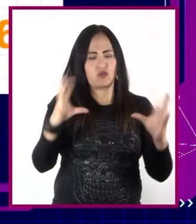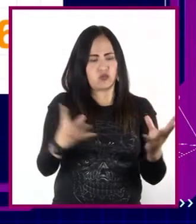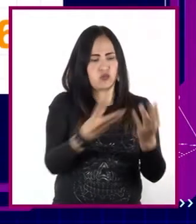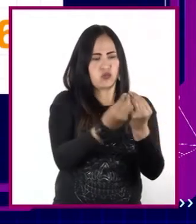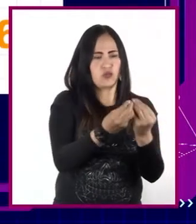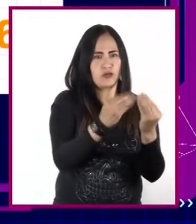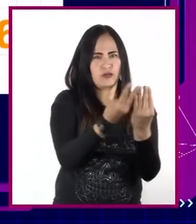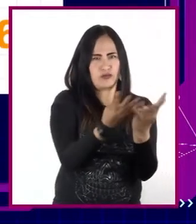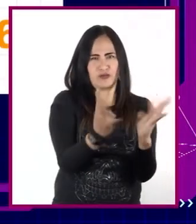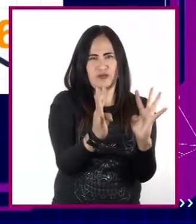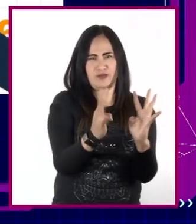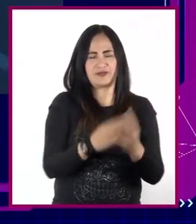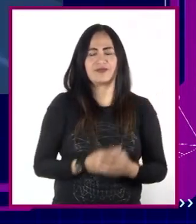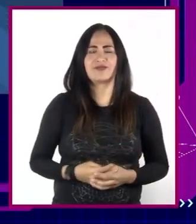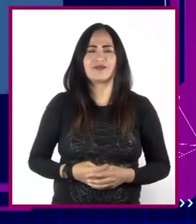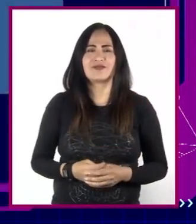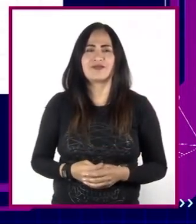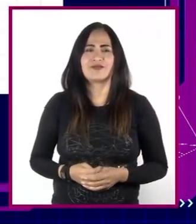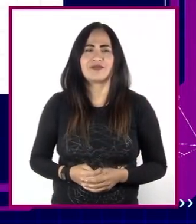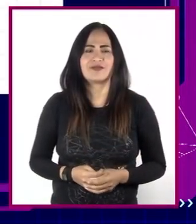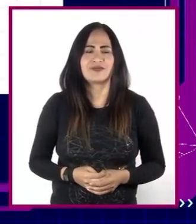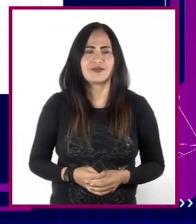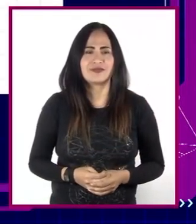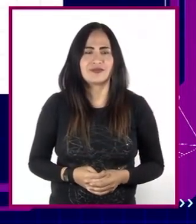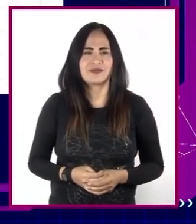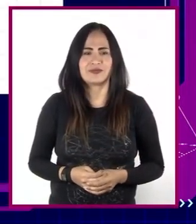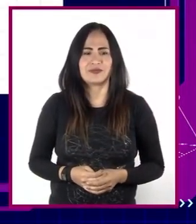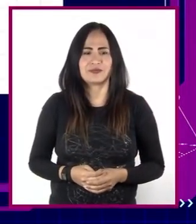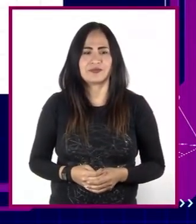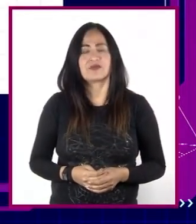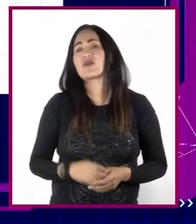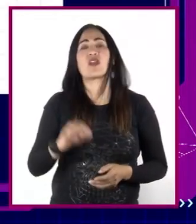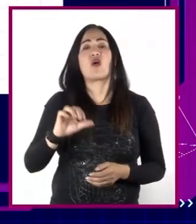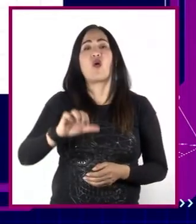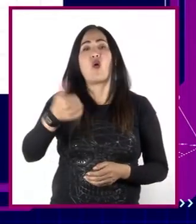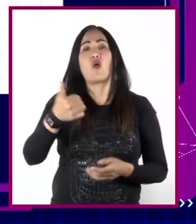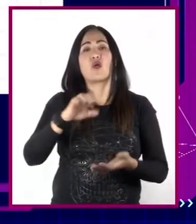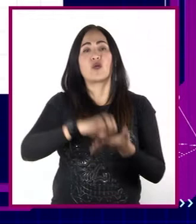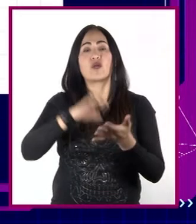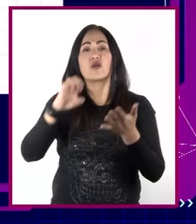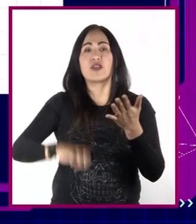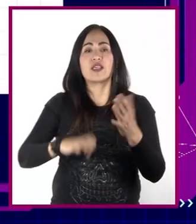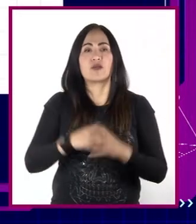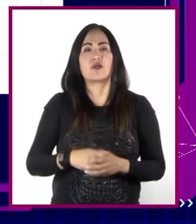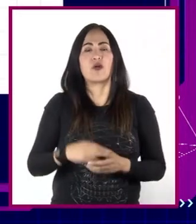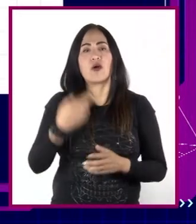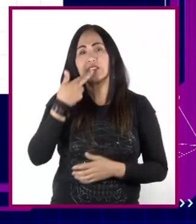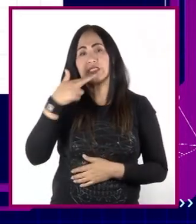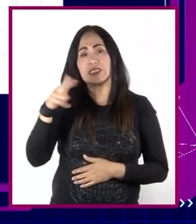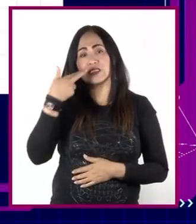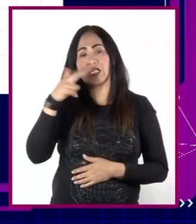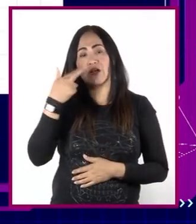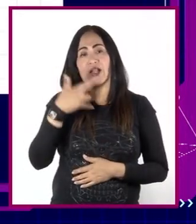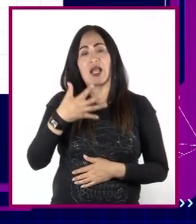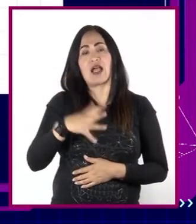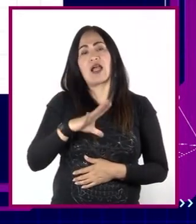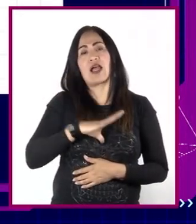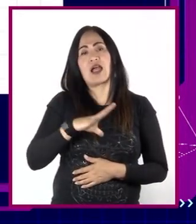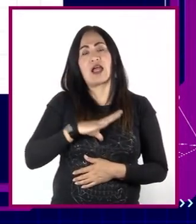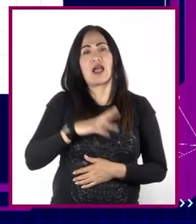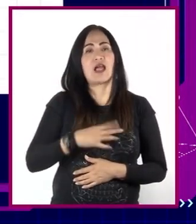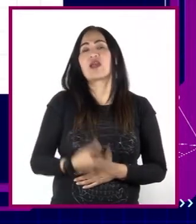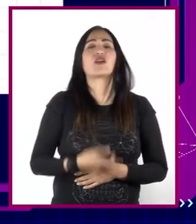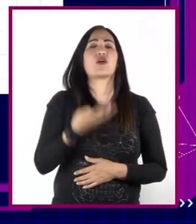conjunto de estampas. Veamos otro ejemplo. En un restaurante hay 4 meseros